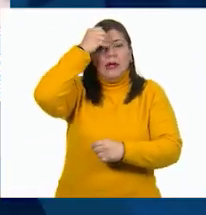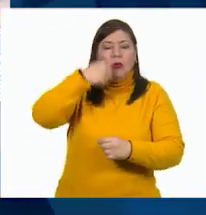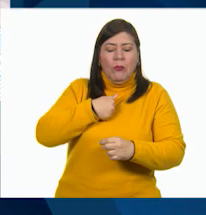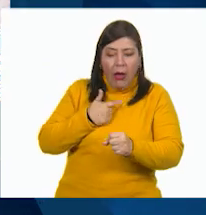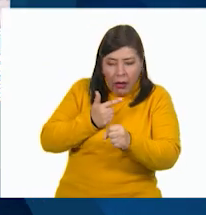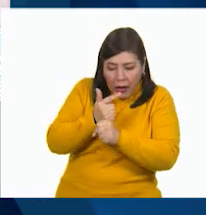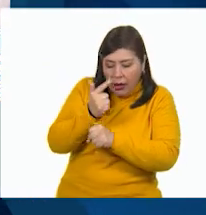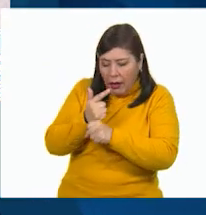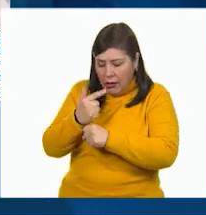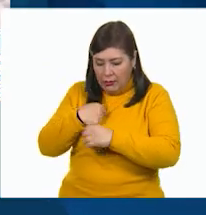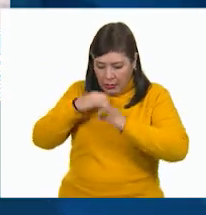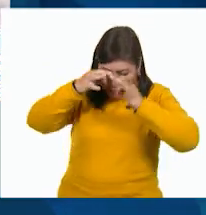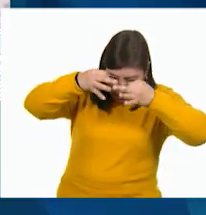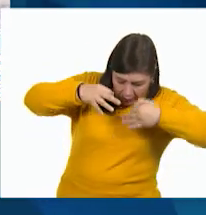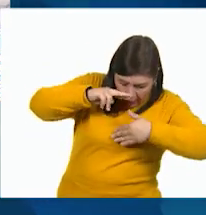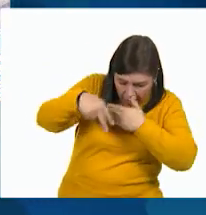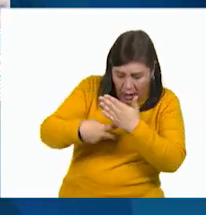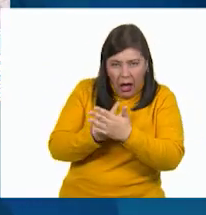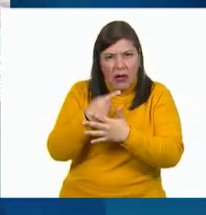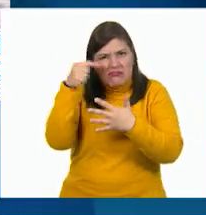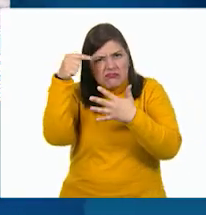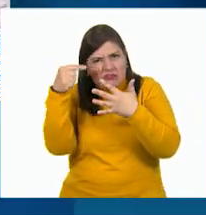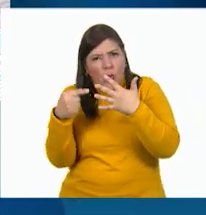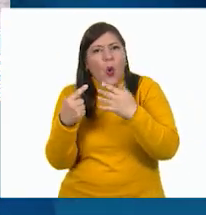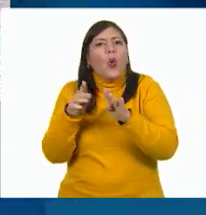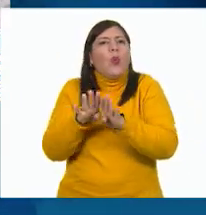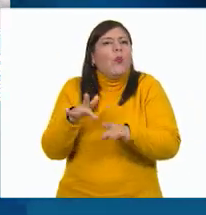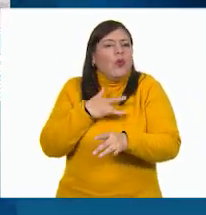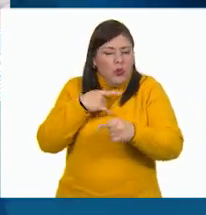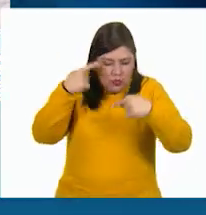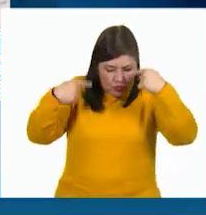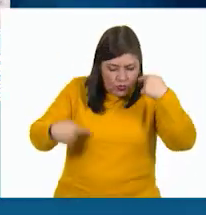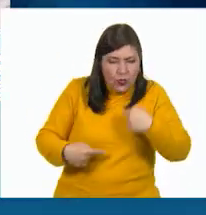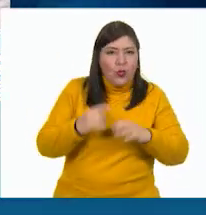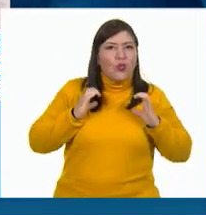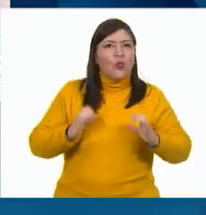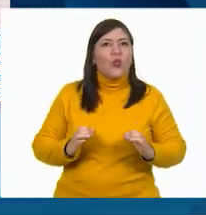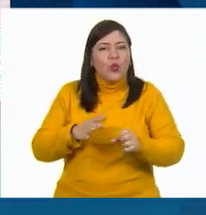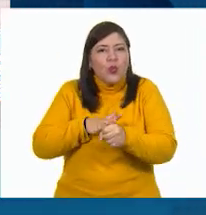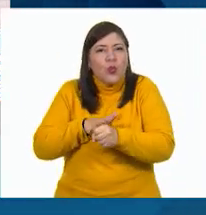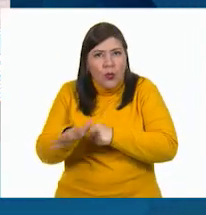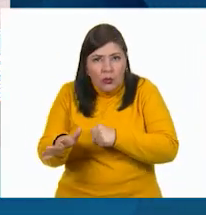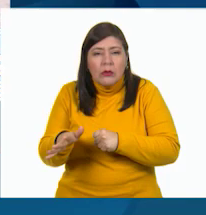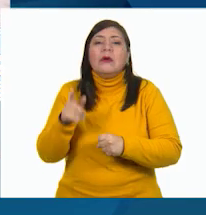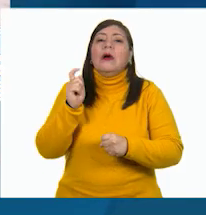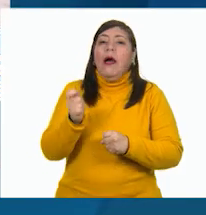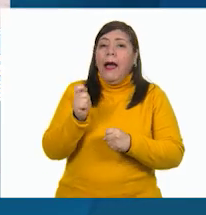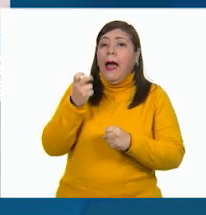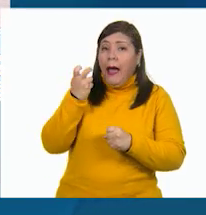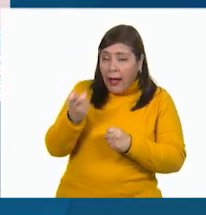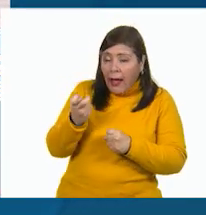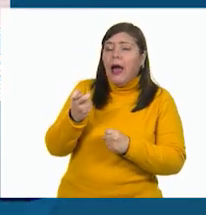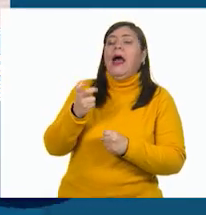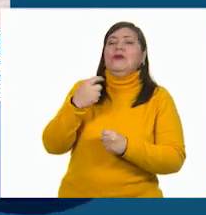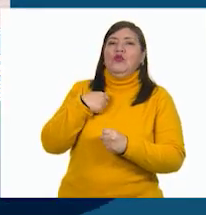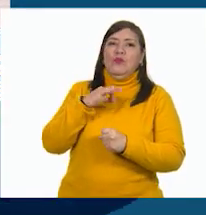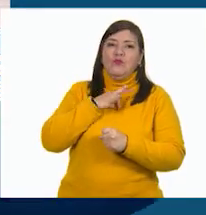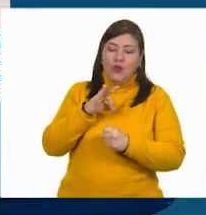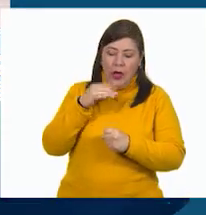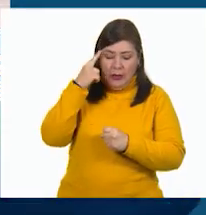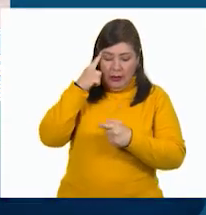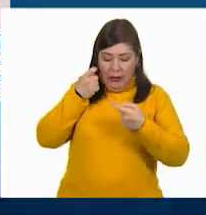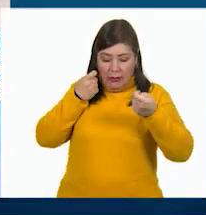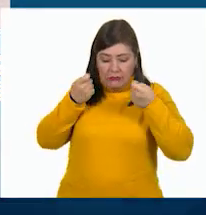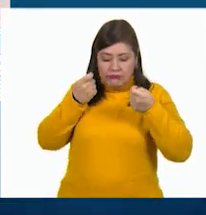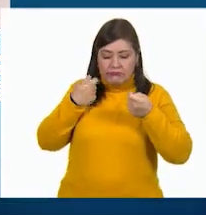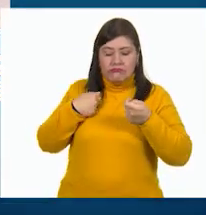reconocerlas, a saber en dónde las sentimos. Y una vez que podamos lograr eso, podemos trabajarlas. Y al trabajar con